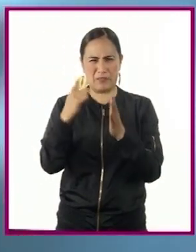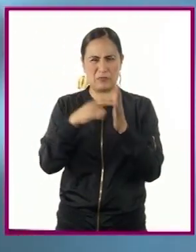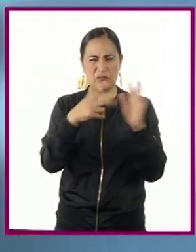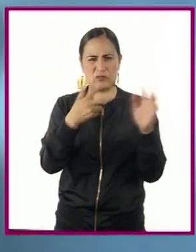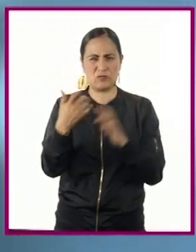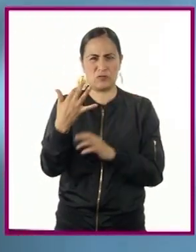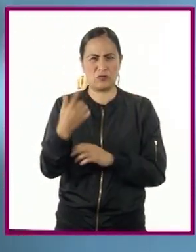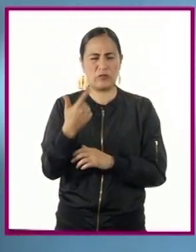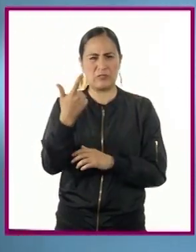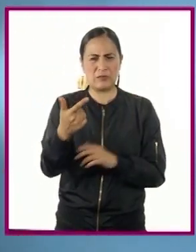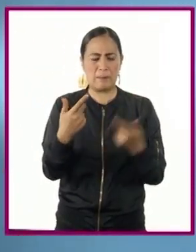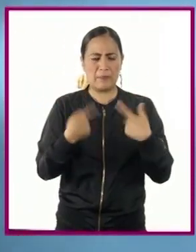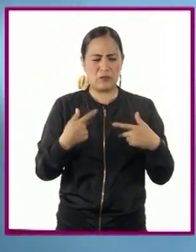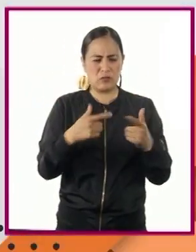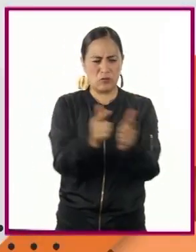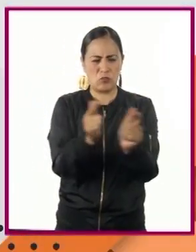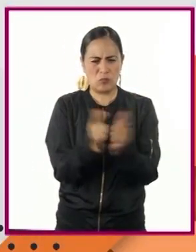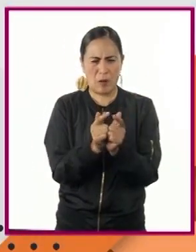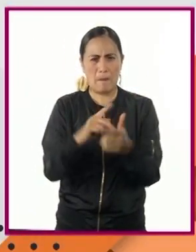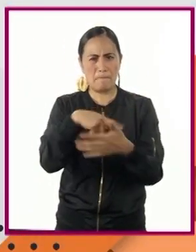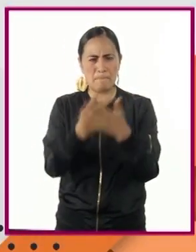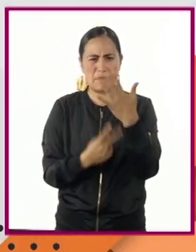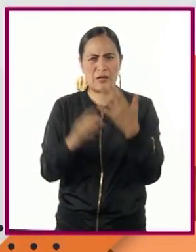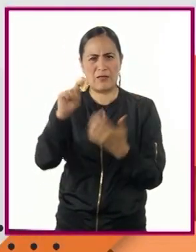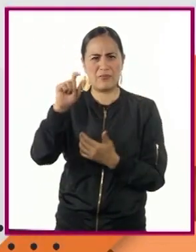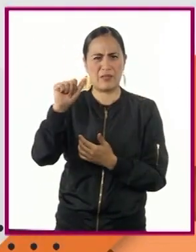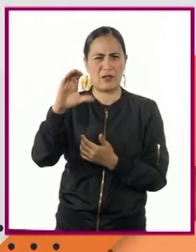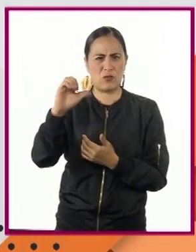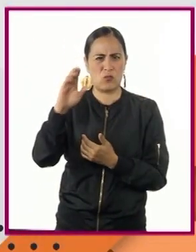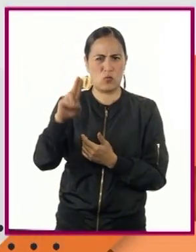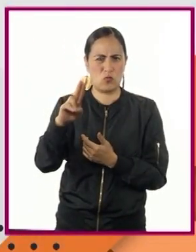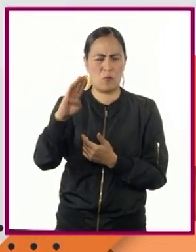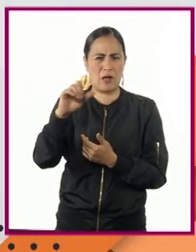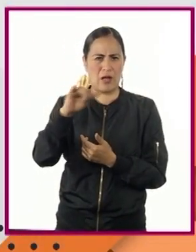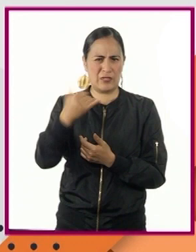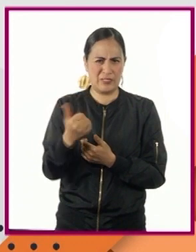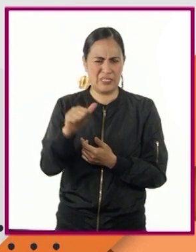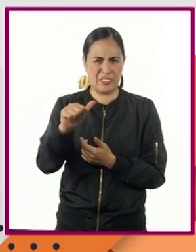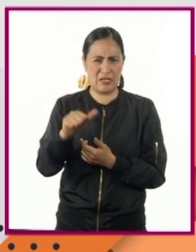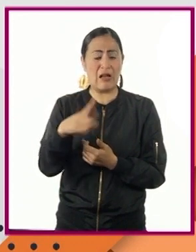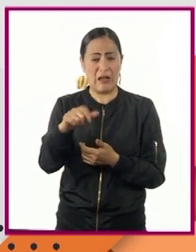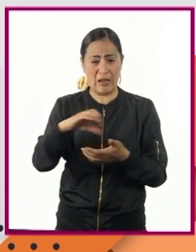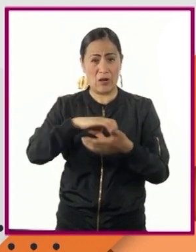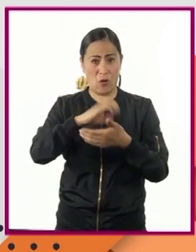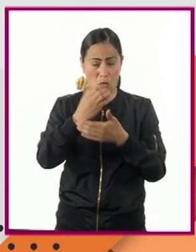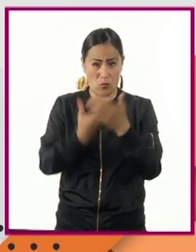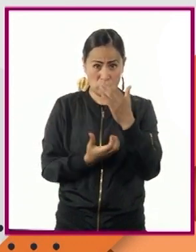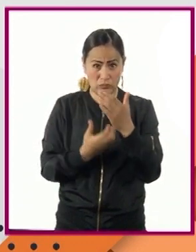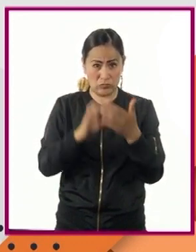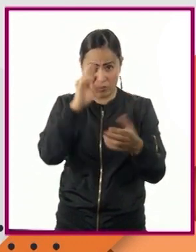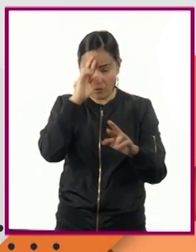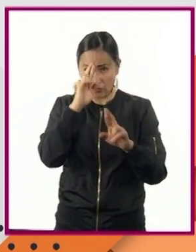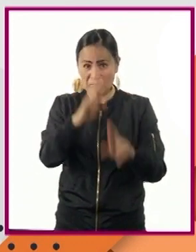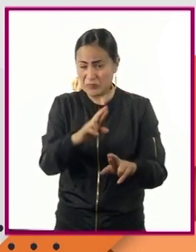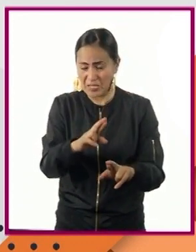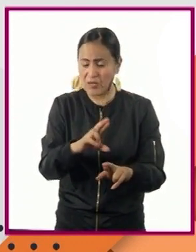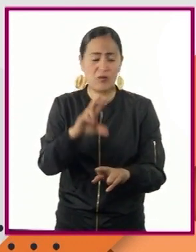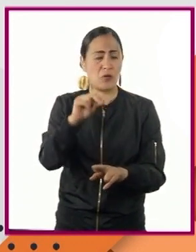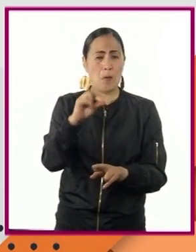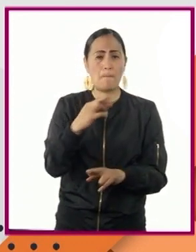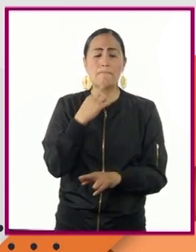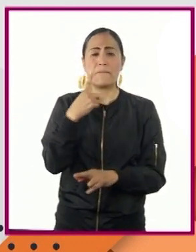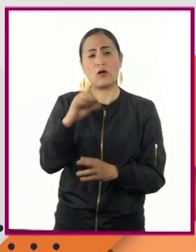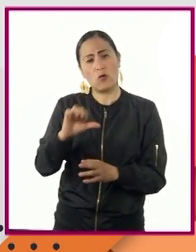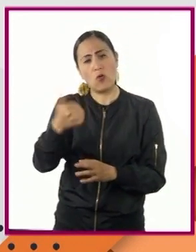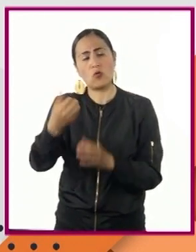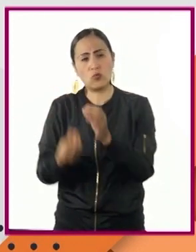inconformes se sumaron al plan de Tacubaya, que desconocía la Constitución y llamaba a crear otro código fundamental que sí correspondiera a sus